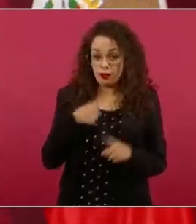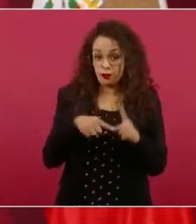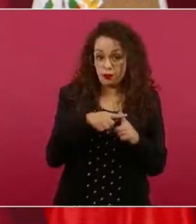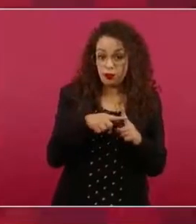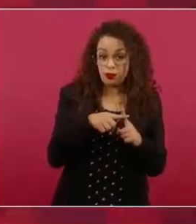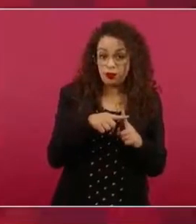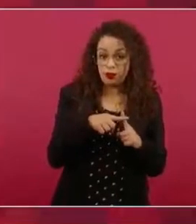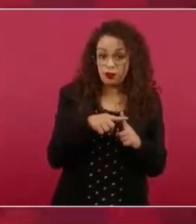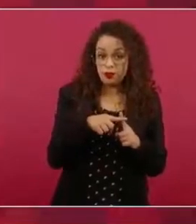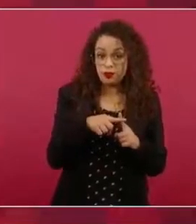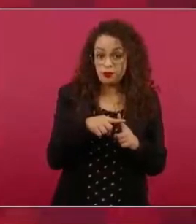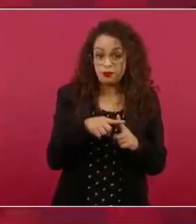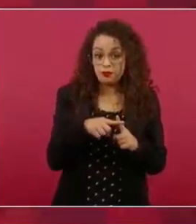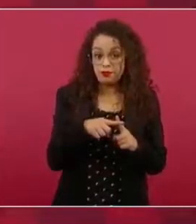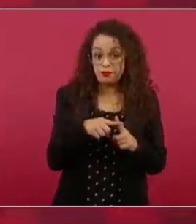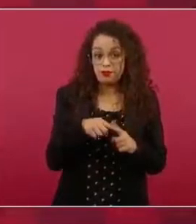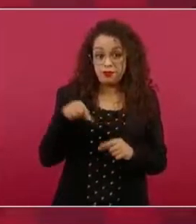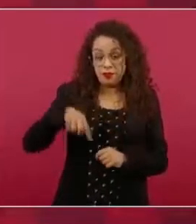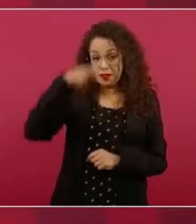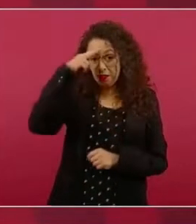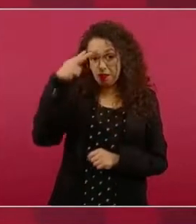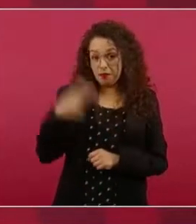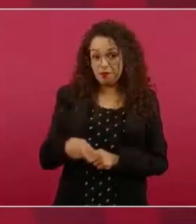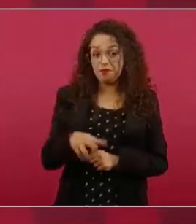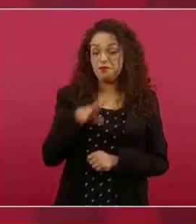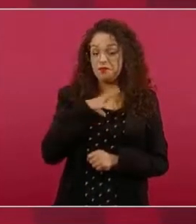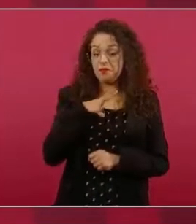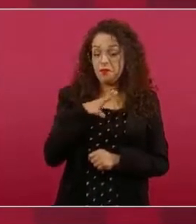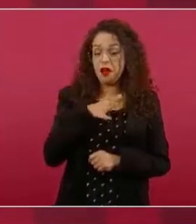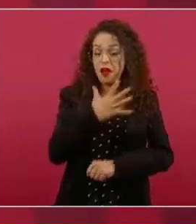en nuestro país, hay mucha honestidad.